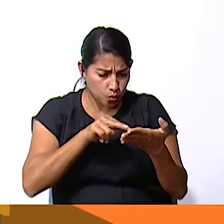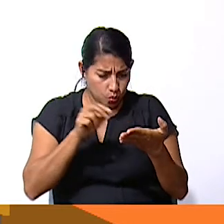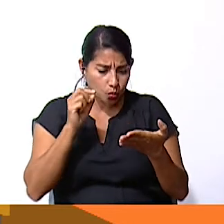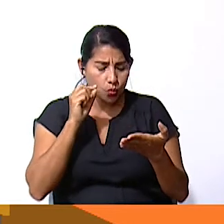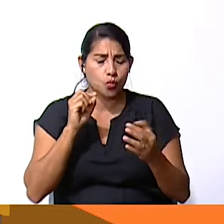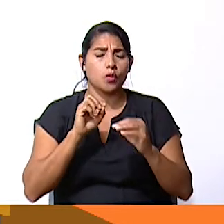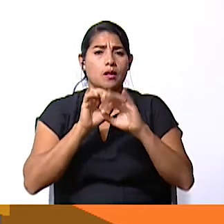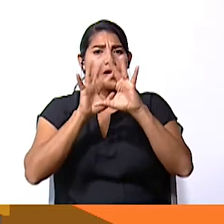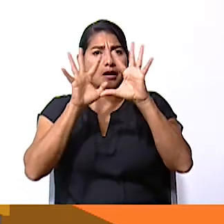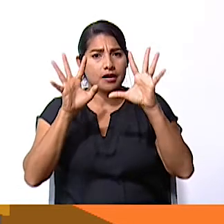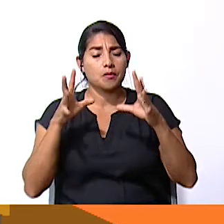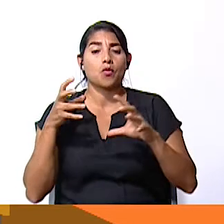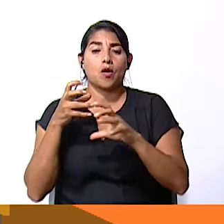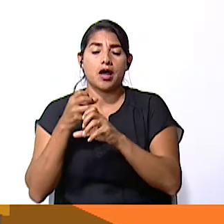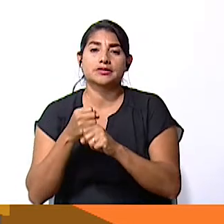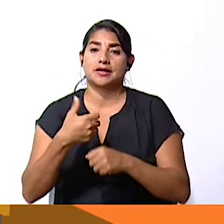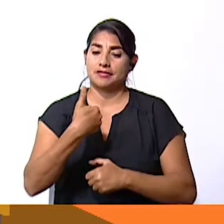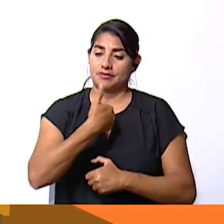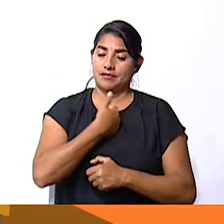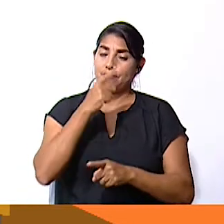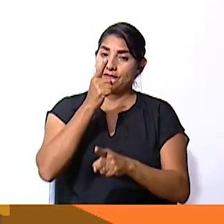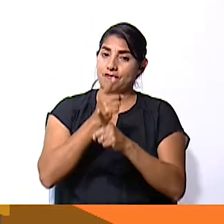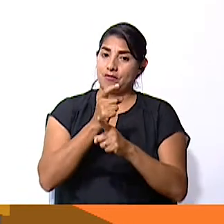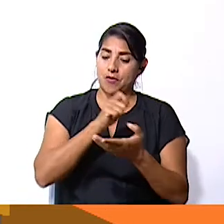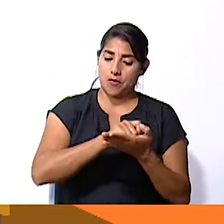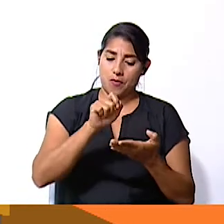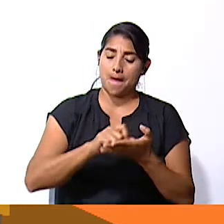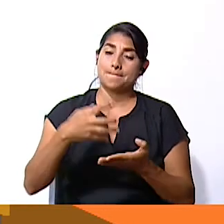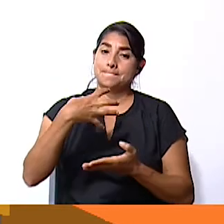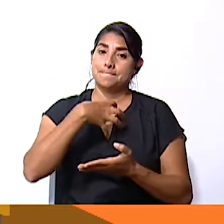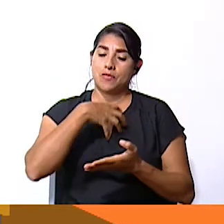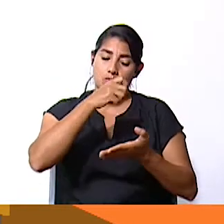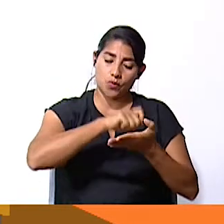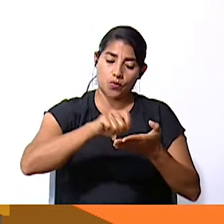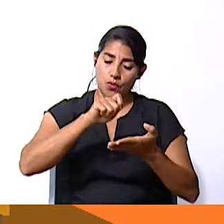información para poder escribir adecuadamente su texto